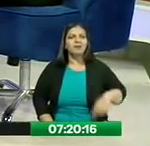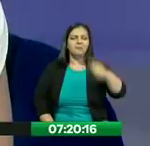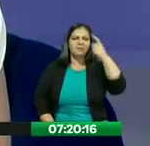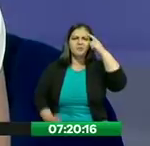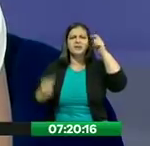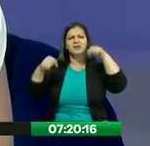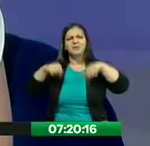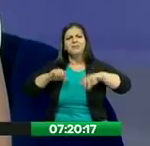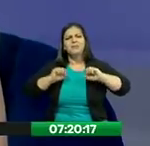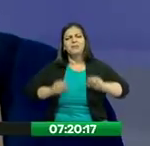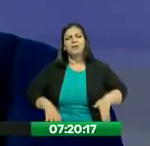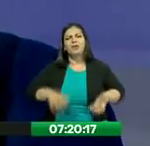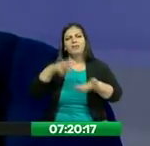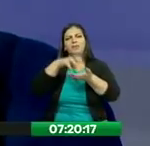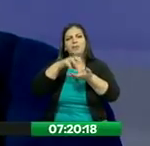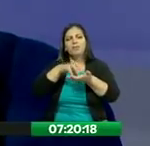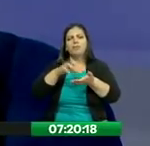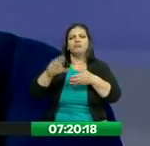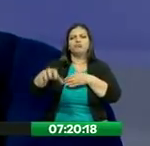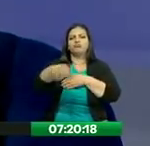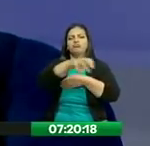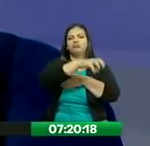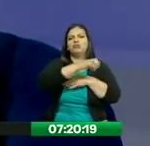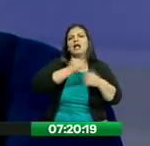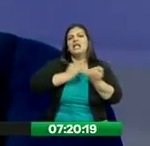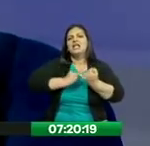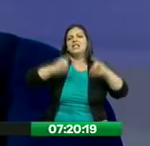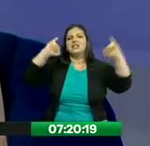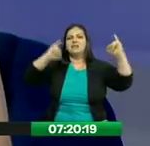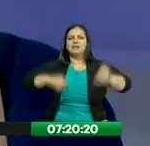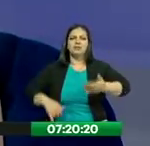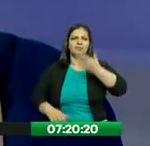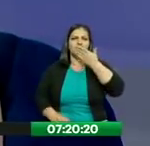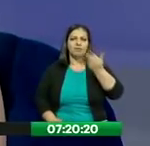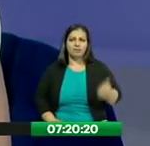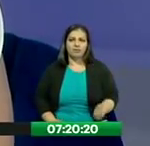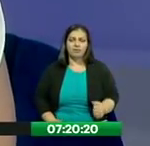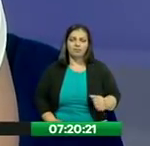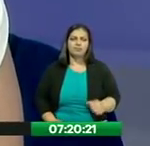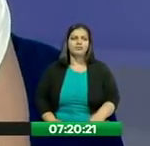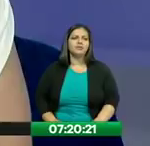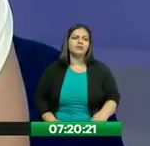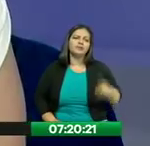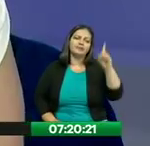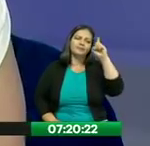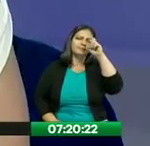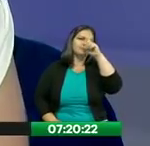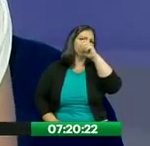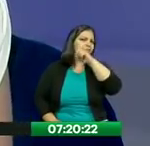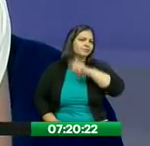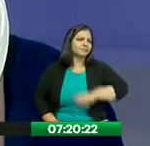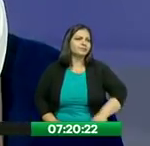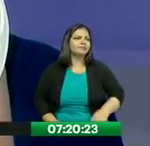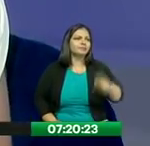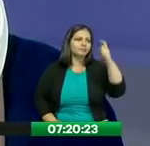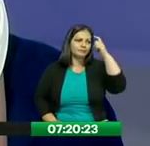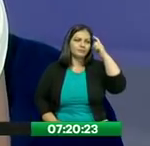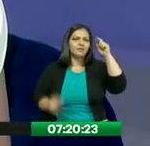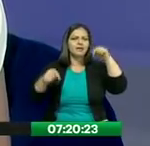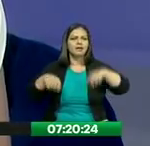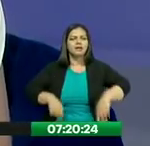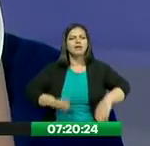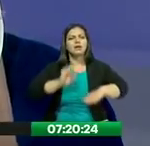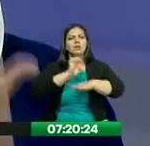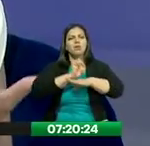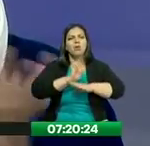Lo veo complicado. ¿Por qué? Creo que porque para cambiar eso de ahí, eso es un elemento constitutivo de la nación, y para cambiarlo no quiero ni imaginar todas